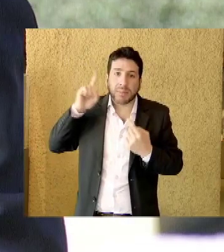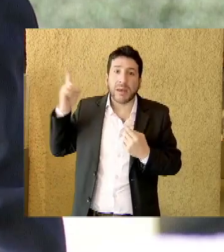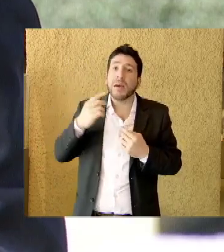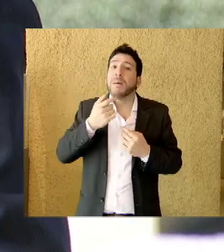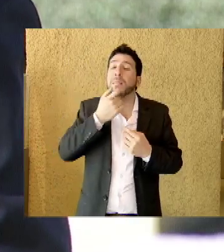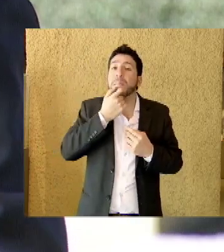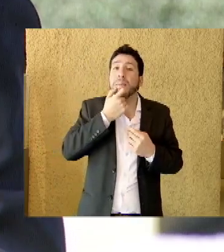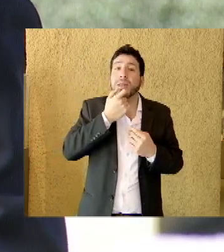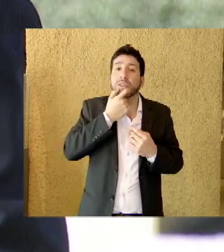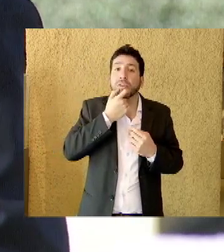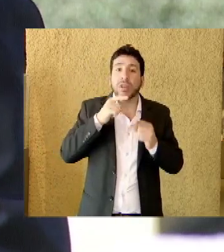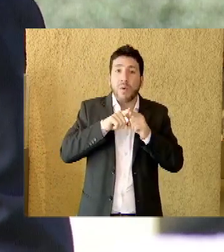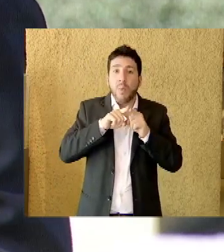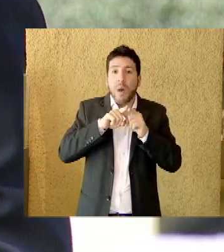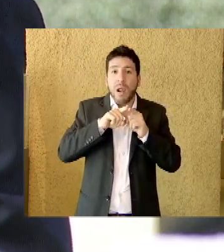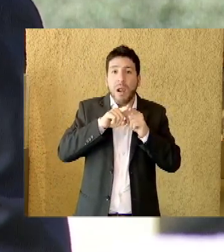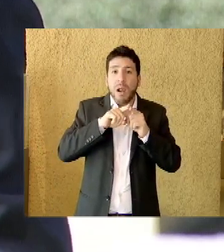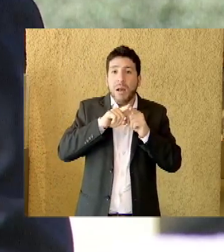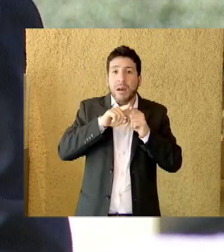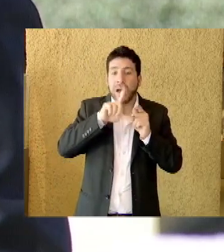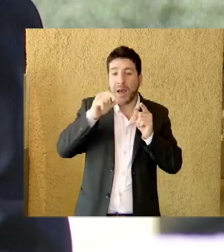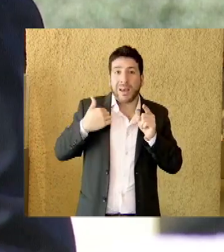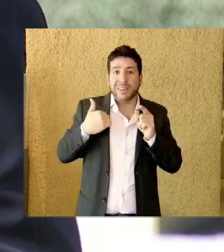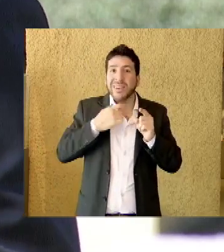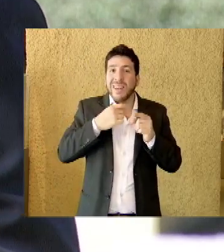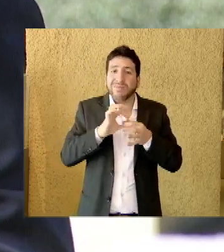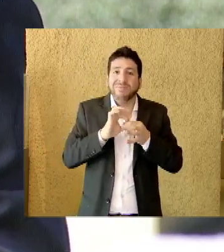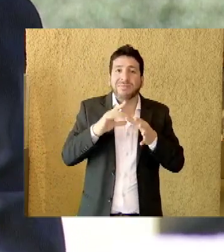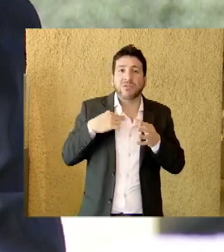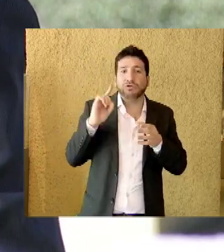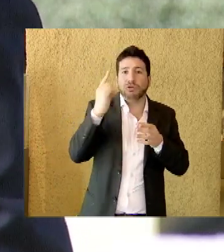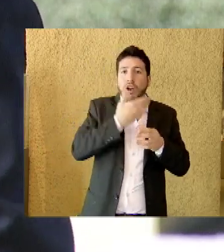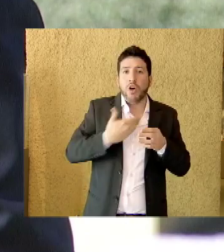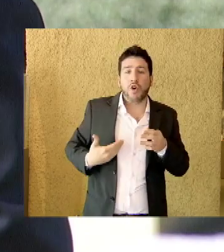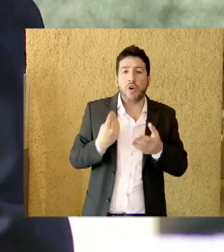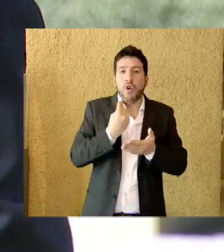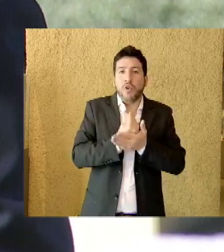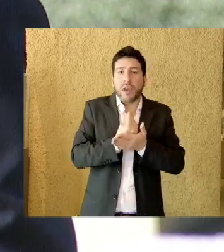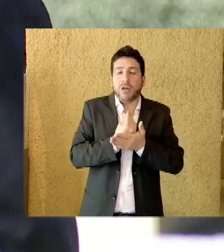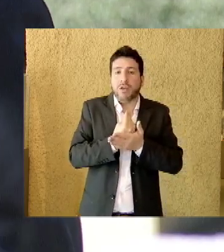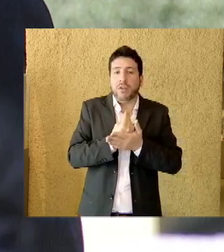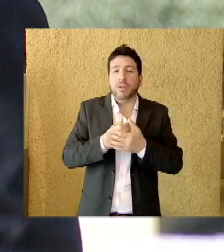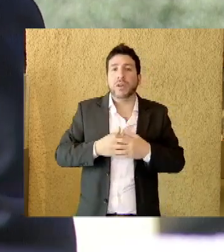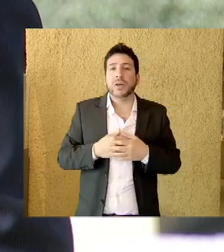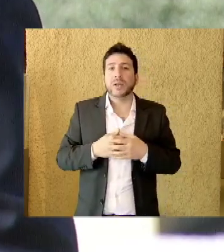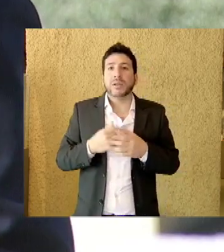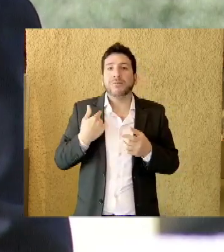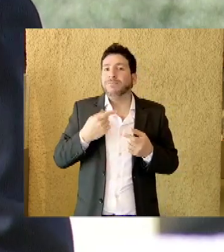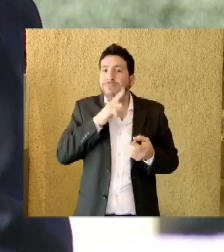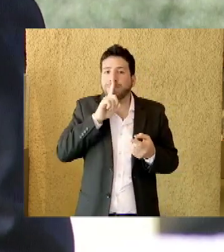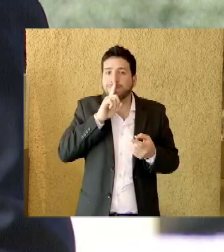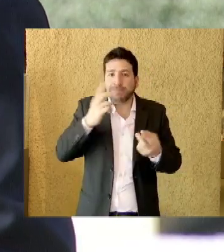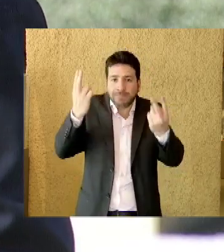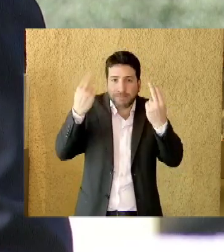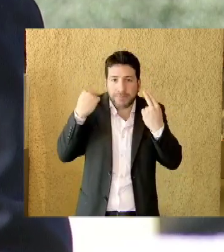Mendoza, como el resto de las ciudades que anhelaban autonomía por aquella lógica de los cabildos coloniales, no tiene más remedio